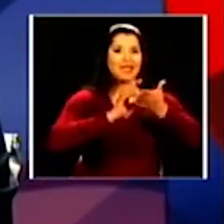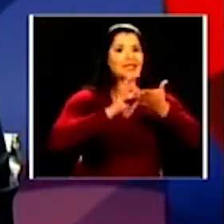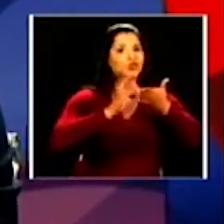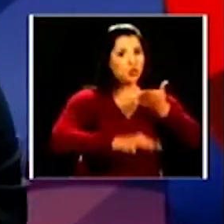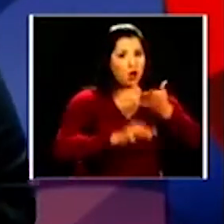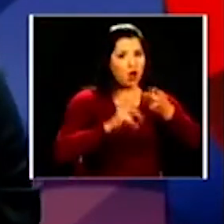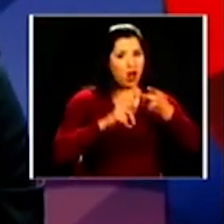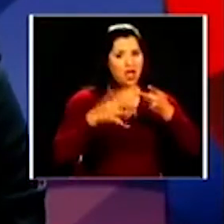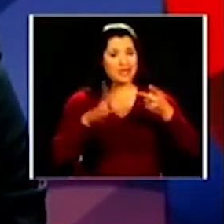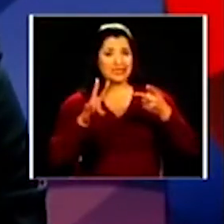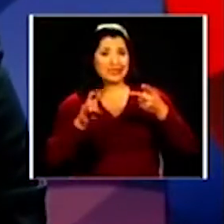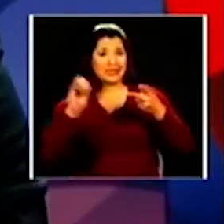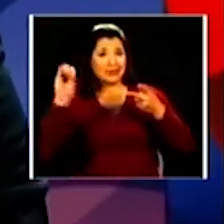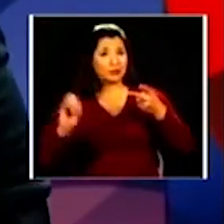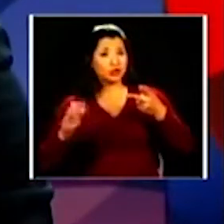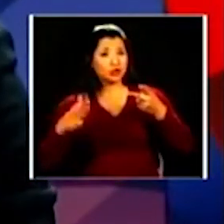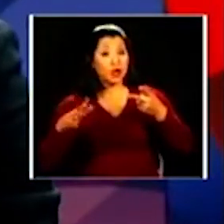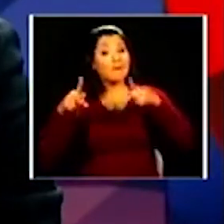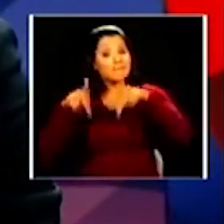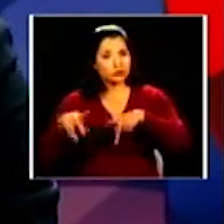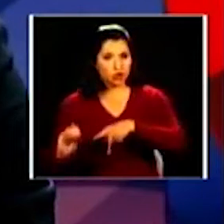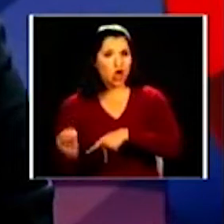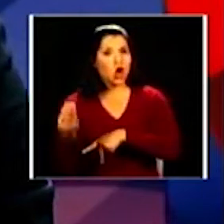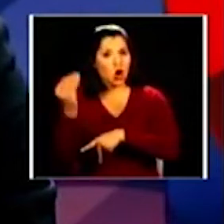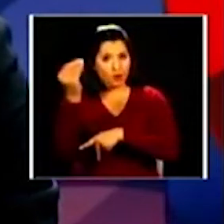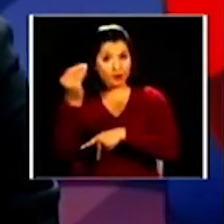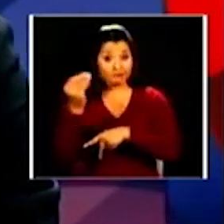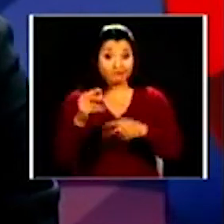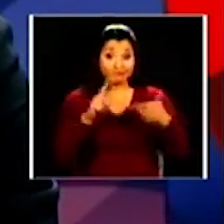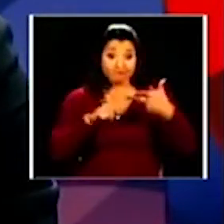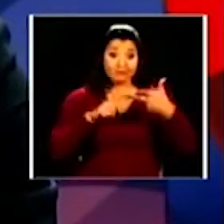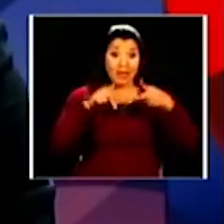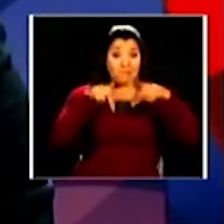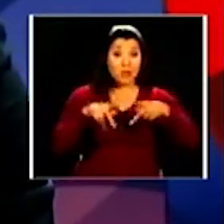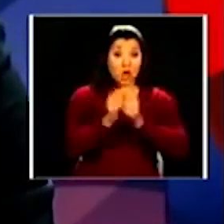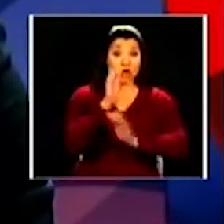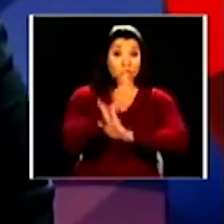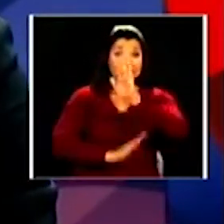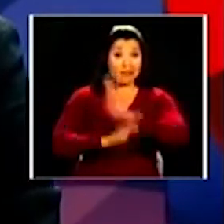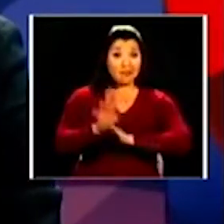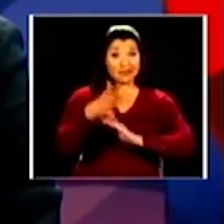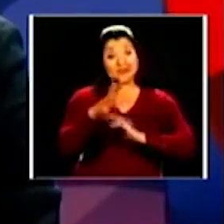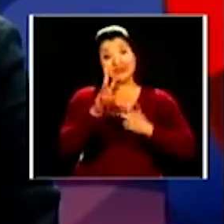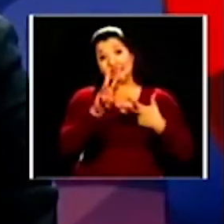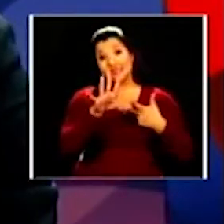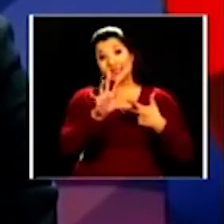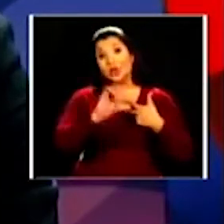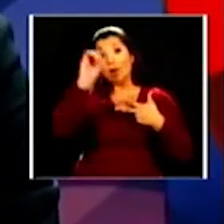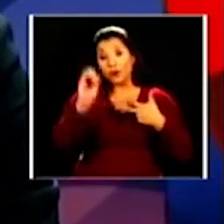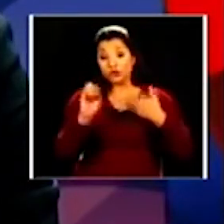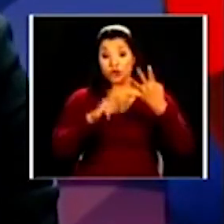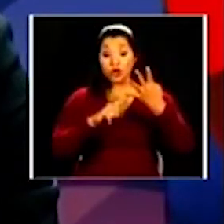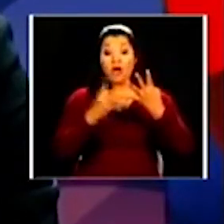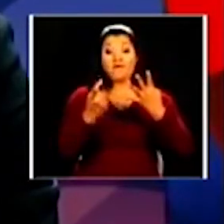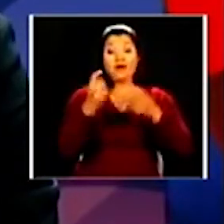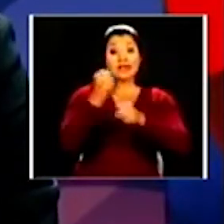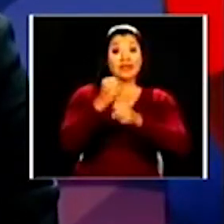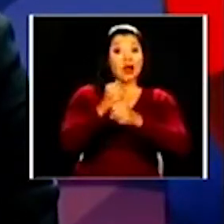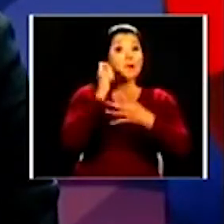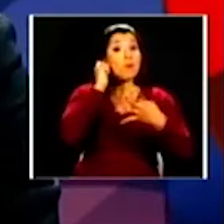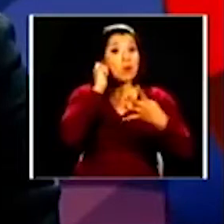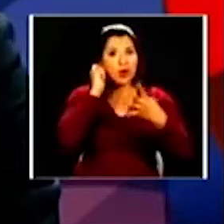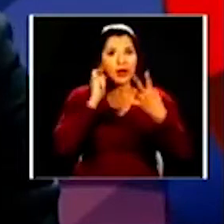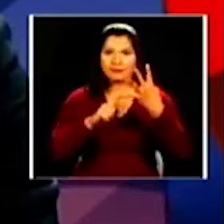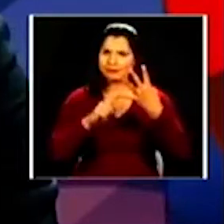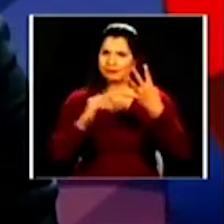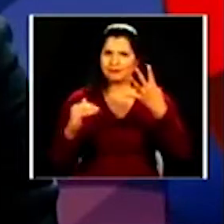70% son personas jóvenes. El desempleo en las personas con discapacidad más del 65%, el desempleo en las mujeres supera los 2 dígitos y